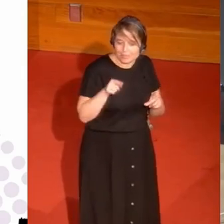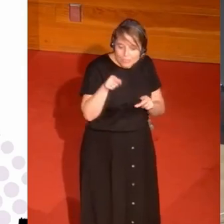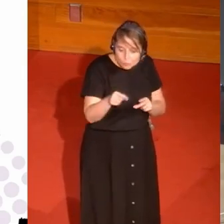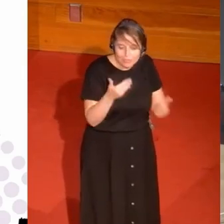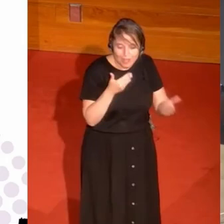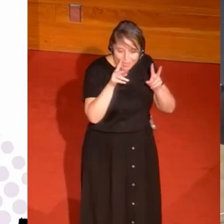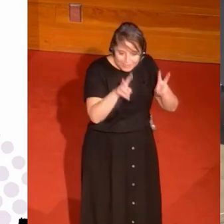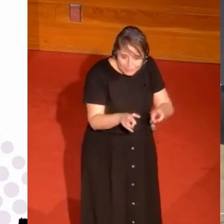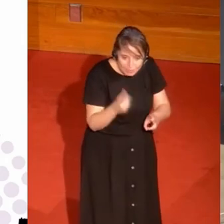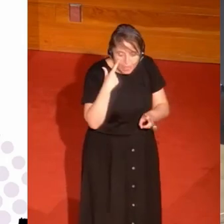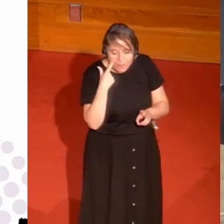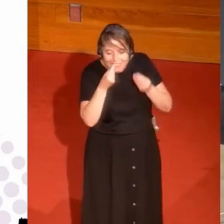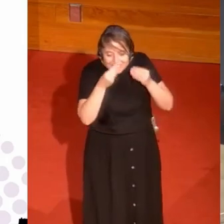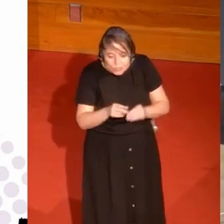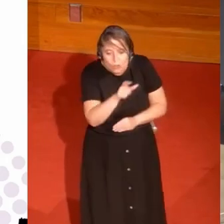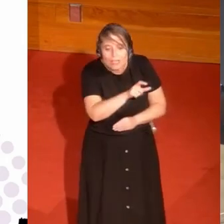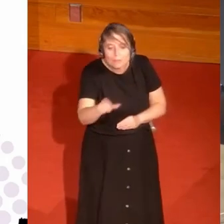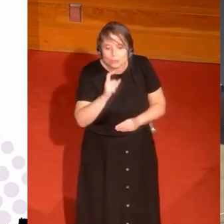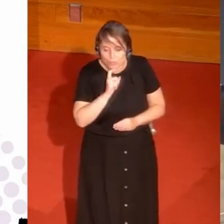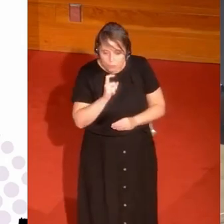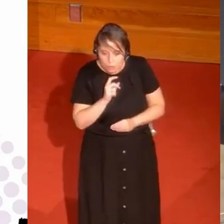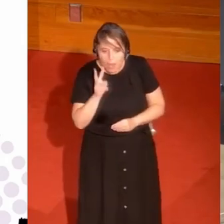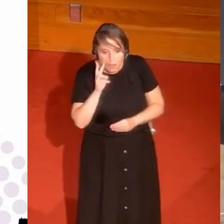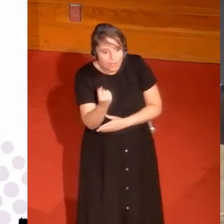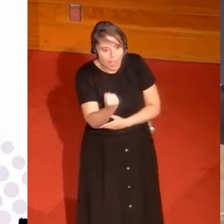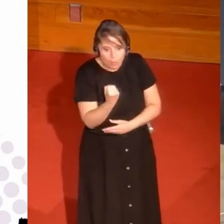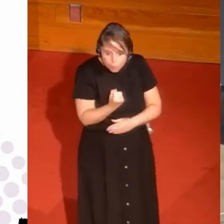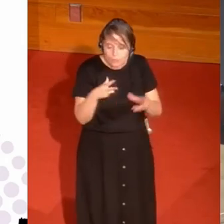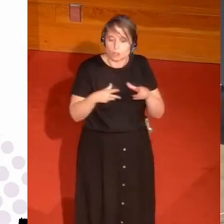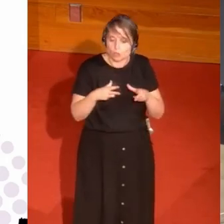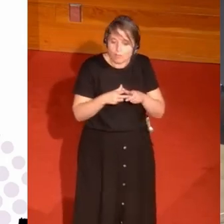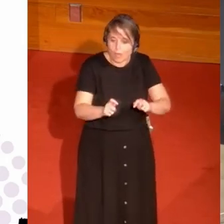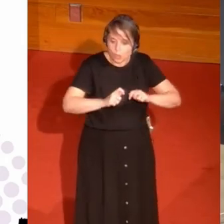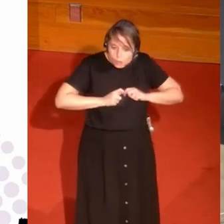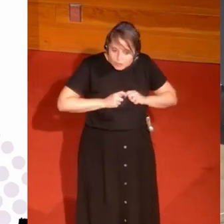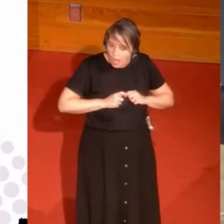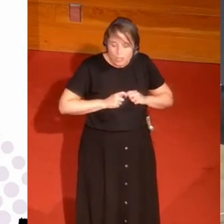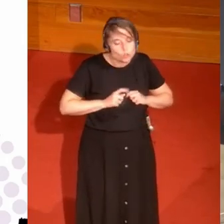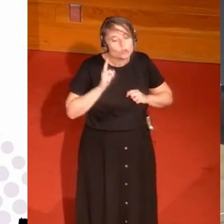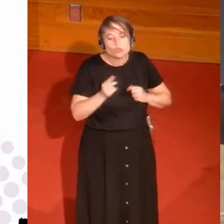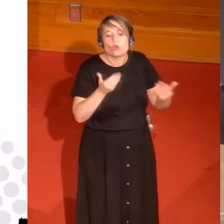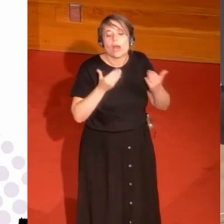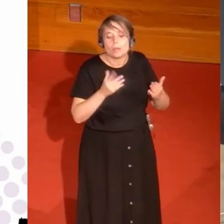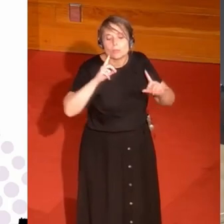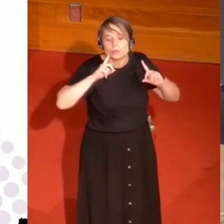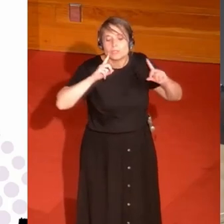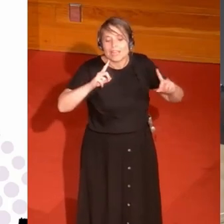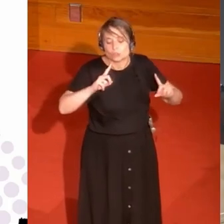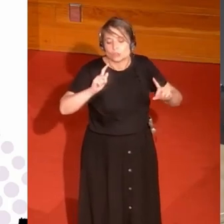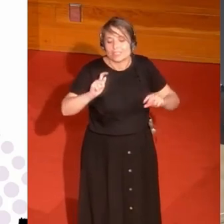reportajes siguiendo las historias de estas personas y ven cómo aportan a nuestra sociedad no solo hablamos de los casos de